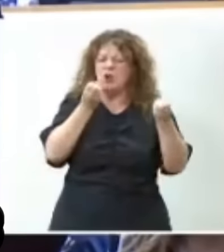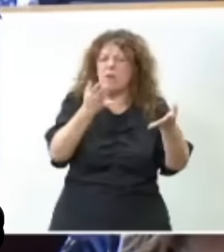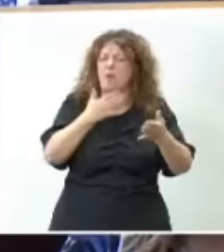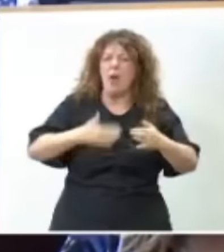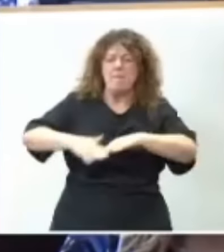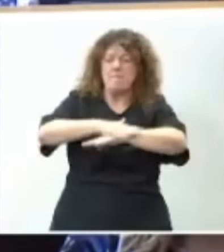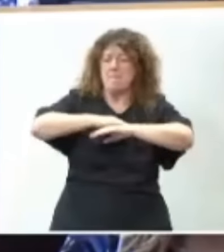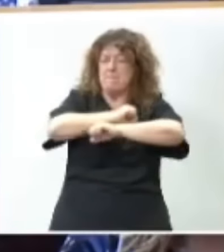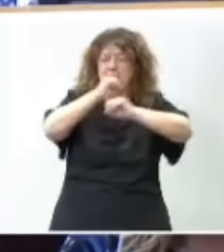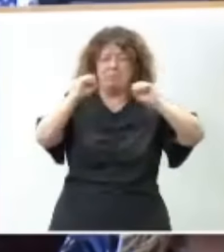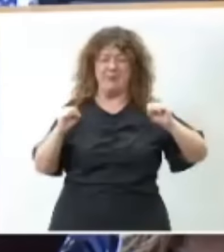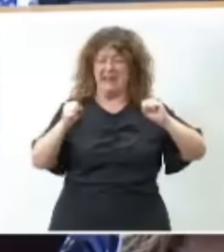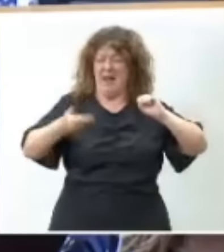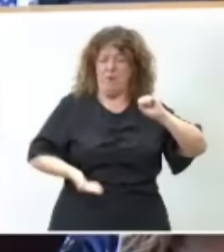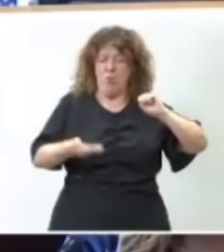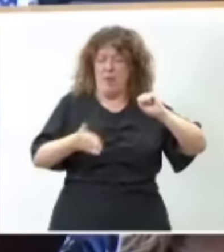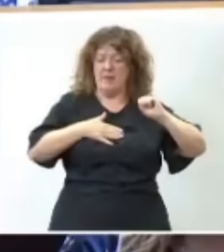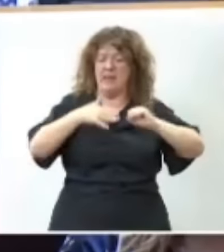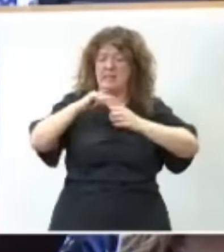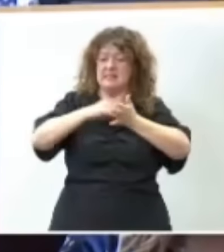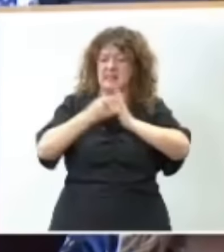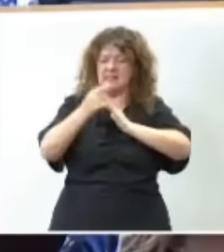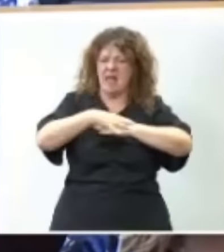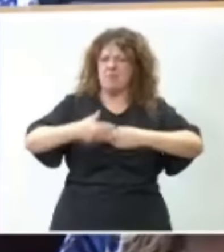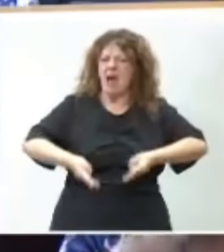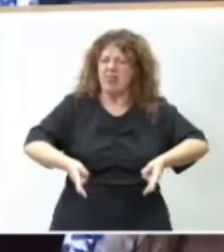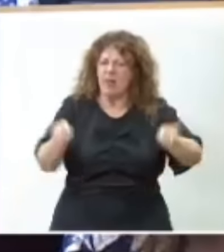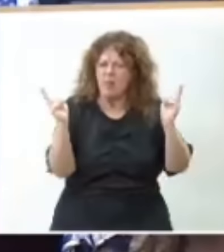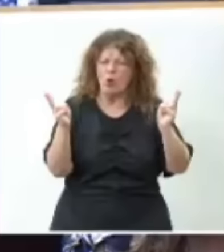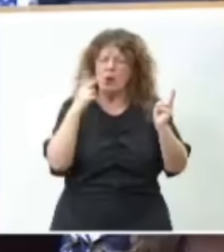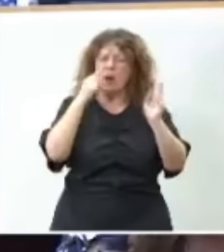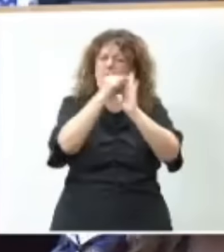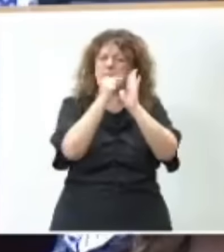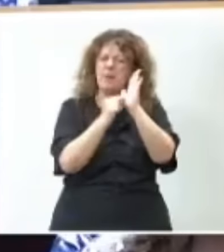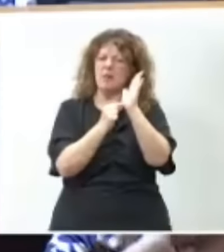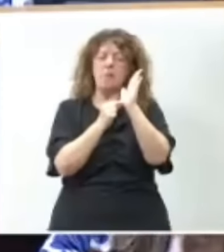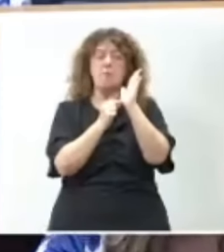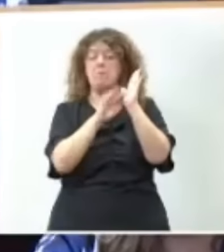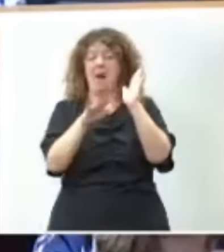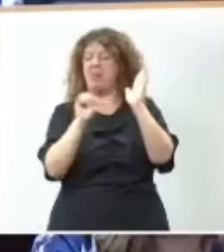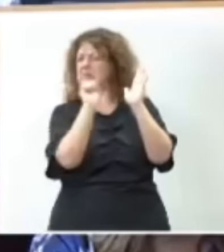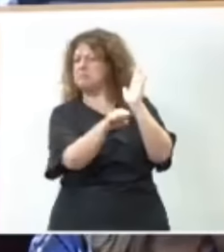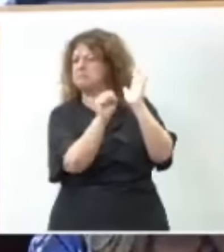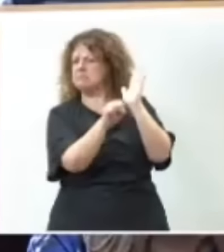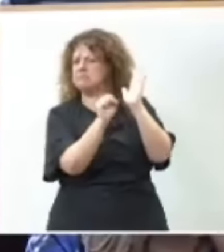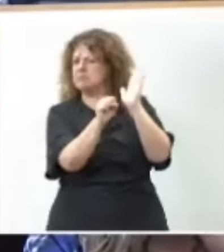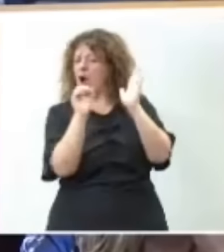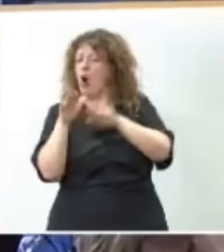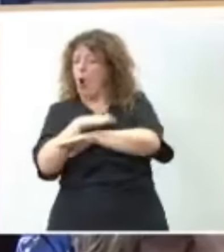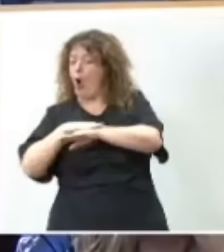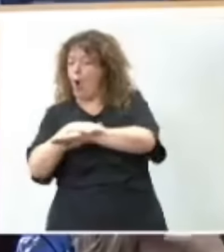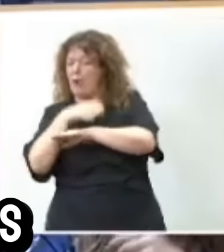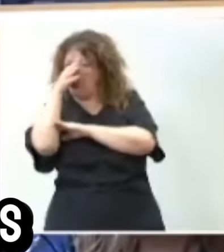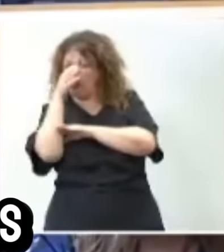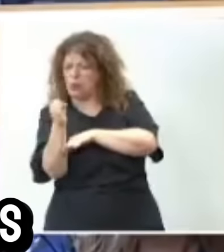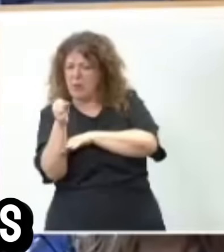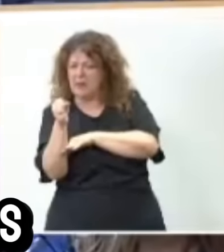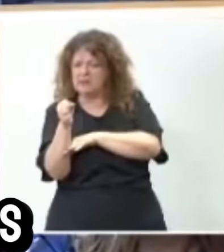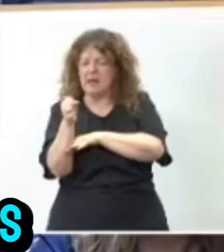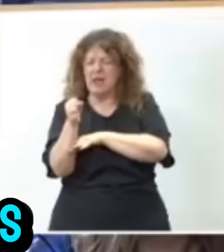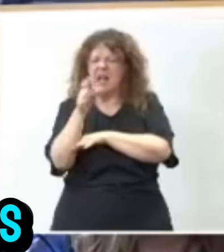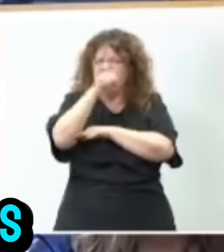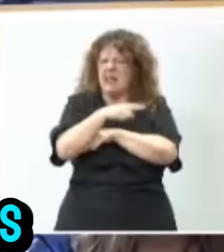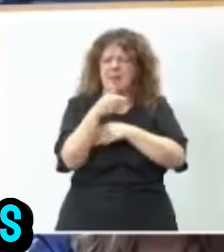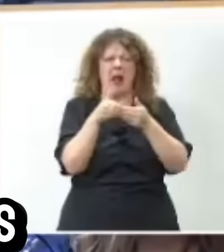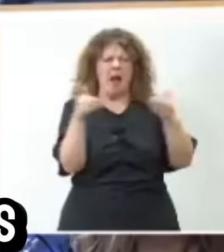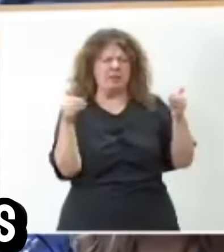pilares esenciales de nuestro sistema democrático. Unos principios que no solo son ignorados por el Gobierno socialista, sino que son